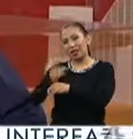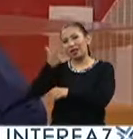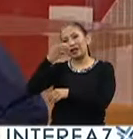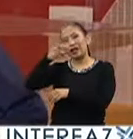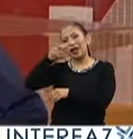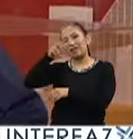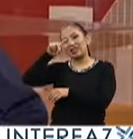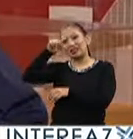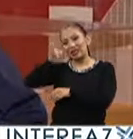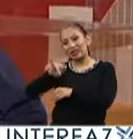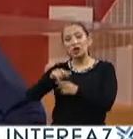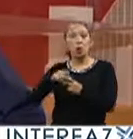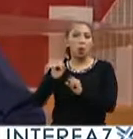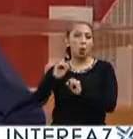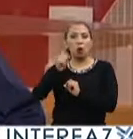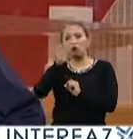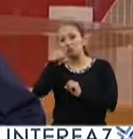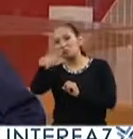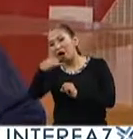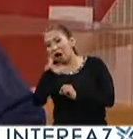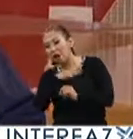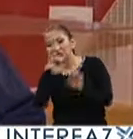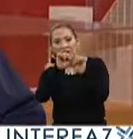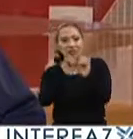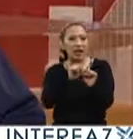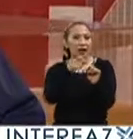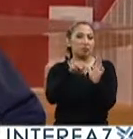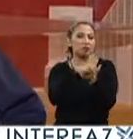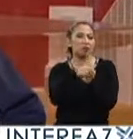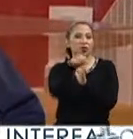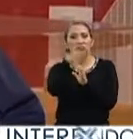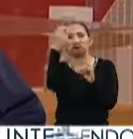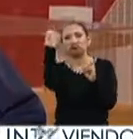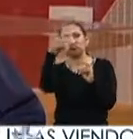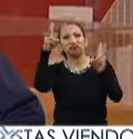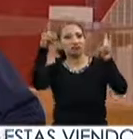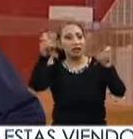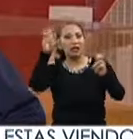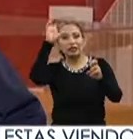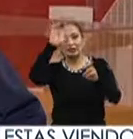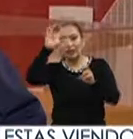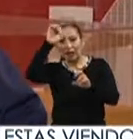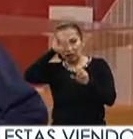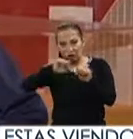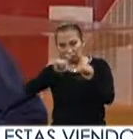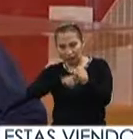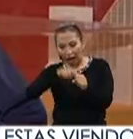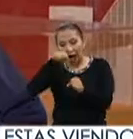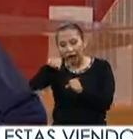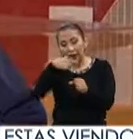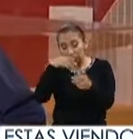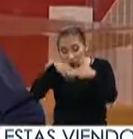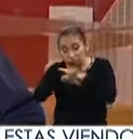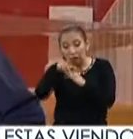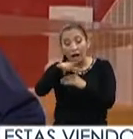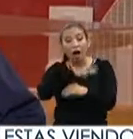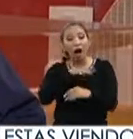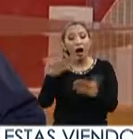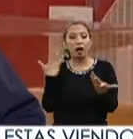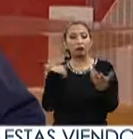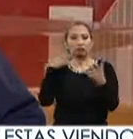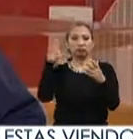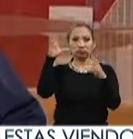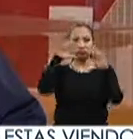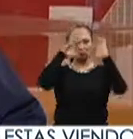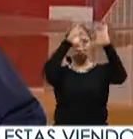Gravity. O podemos encontrar otra sala como la de Ciencias Sociales, y en esta sala lo que hacemos es con